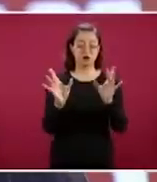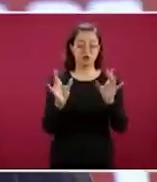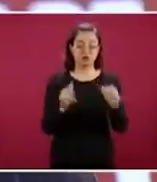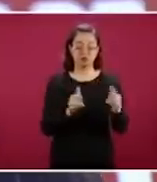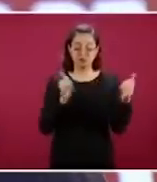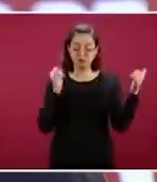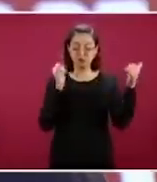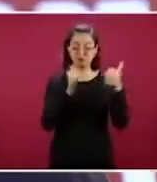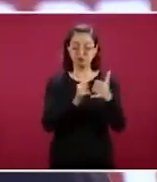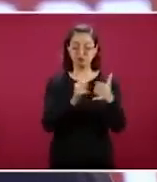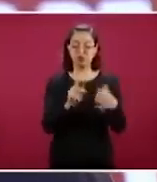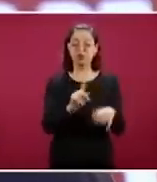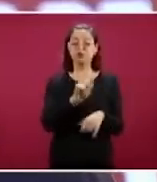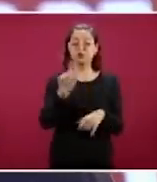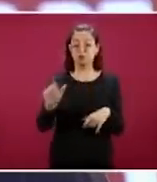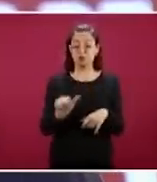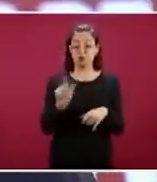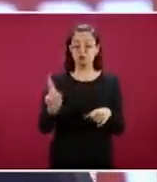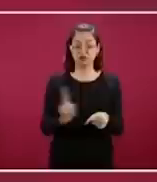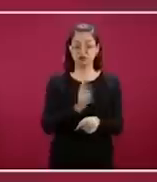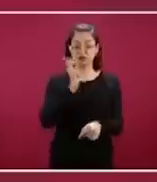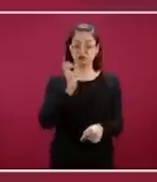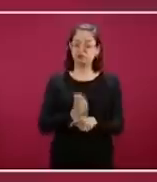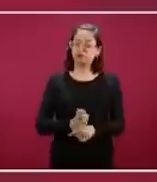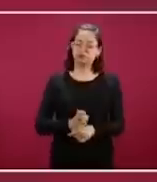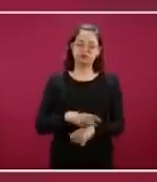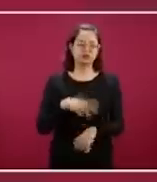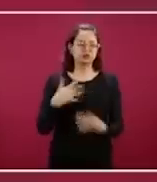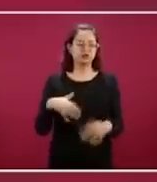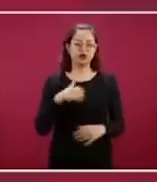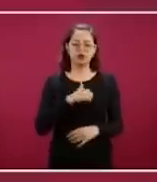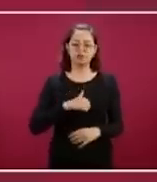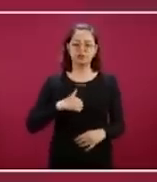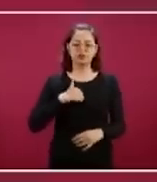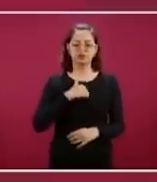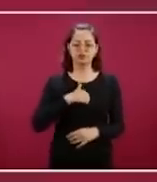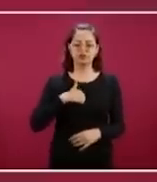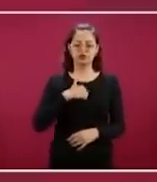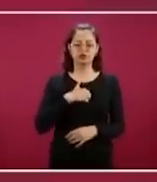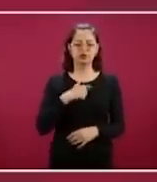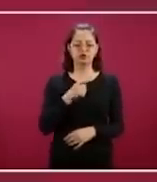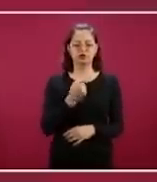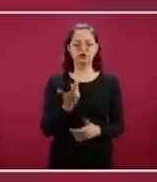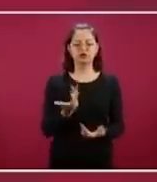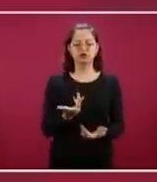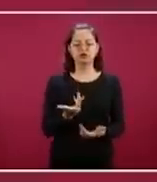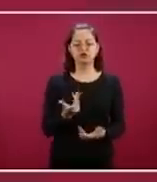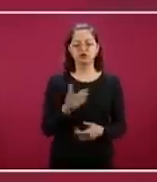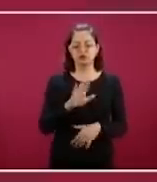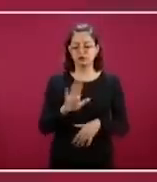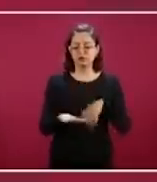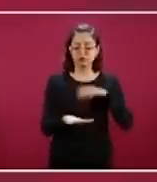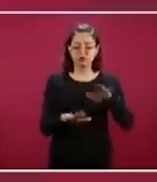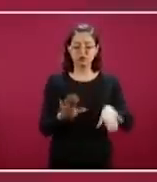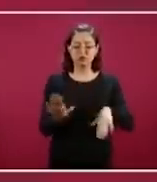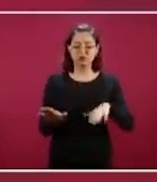y después de estos lamentables hechos que perdieron la vida